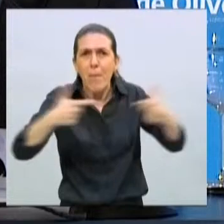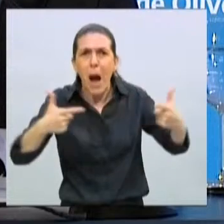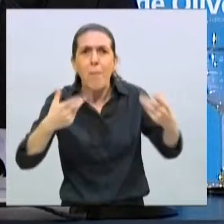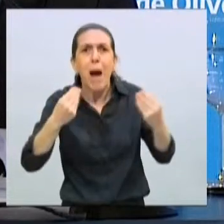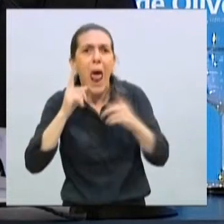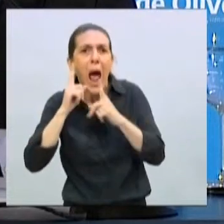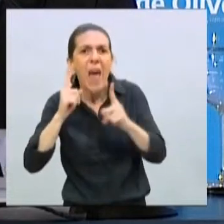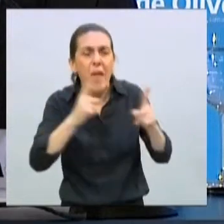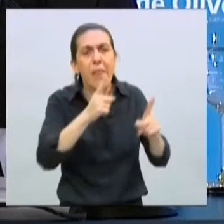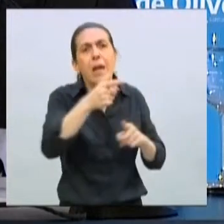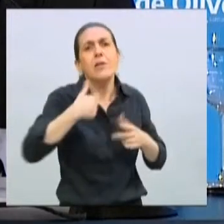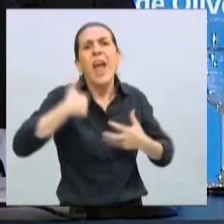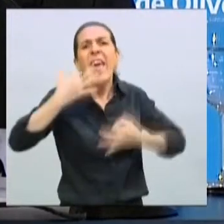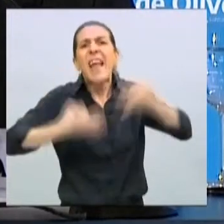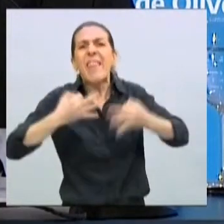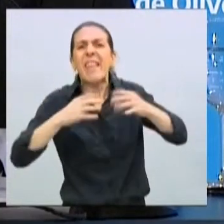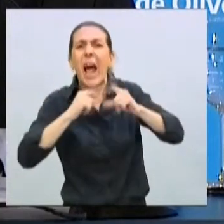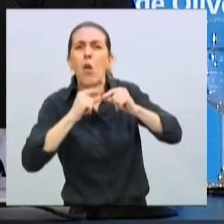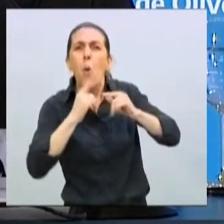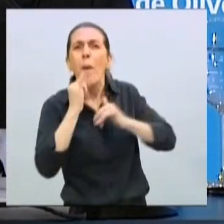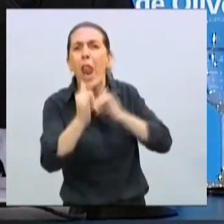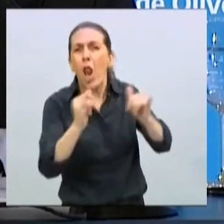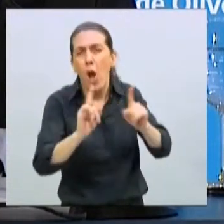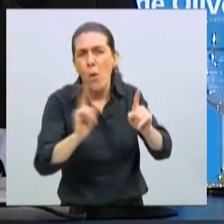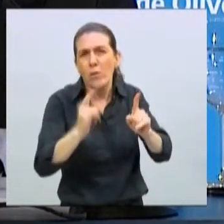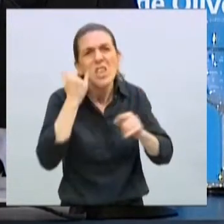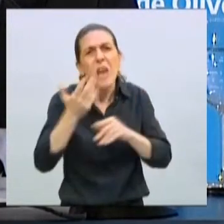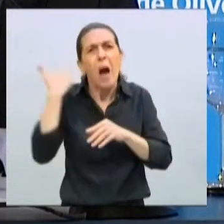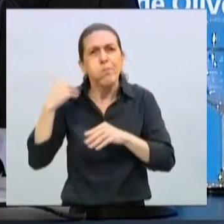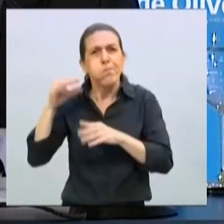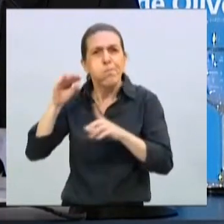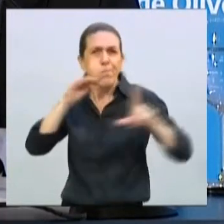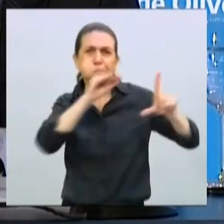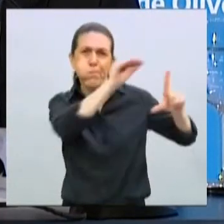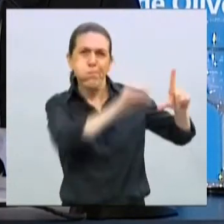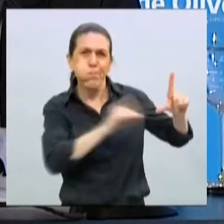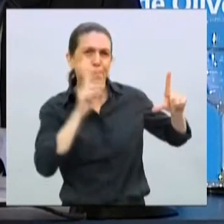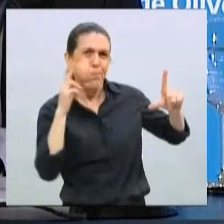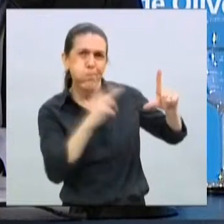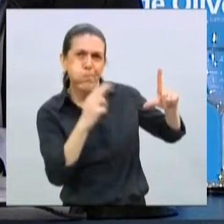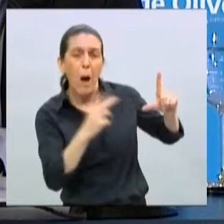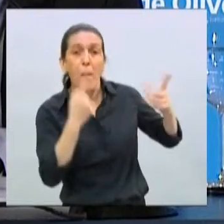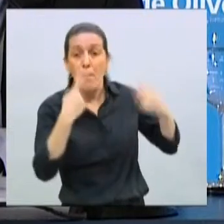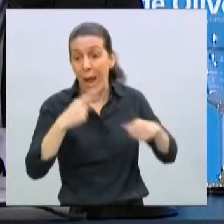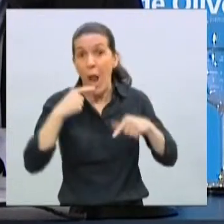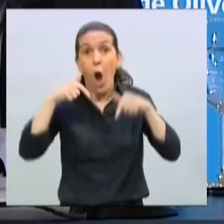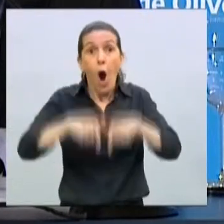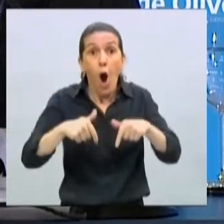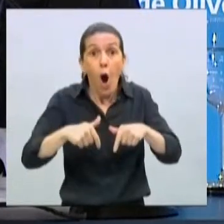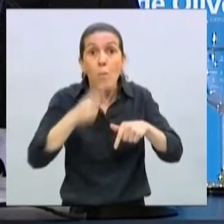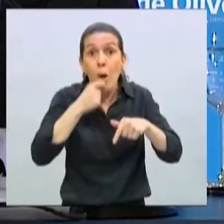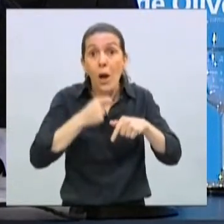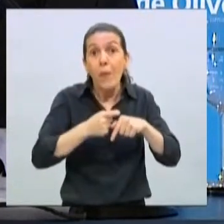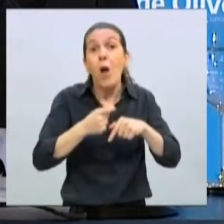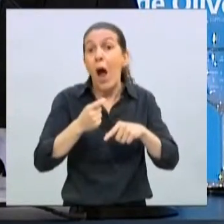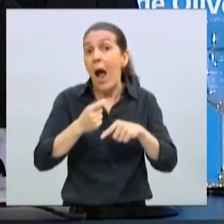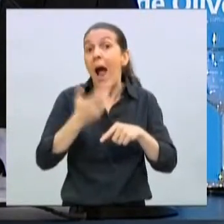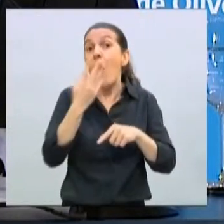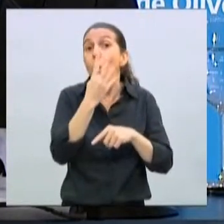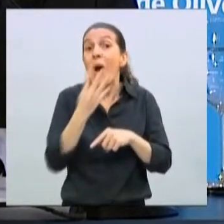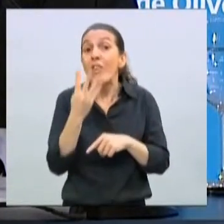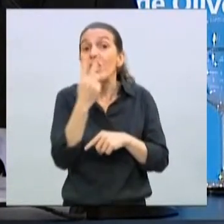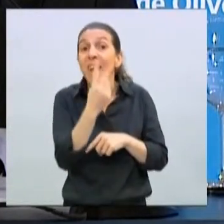muchísimas estadísticas porque muchas de esas ya las hemos puesto, pero quería decir que al día de hoy pasamos de tener 422 camas de